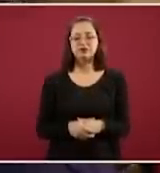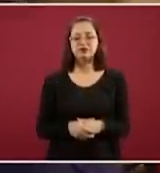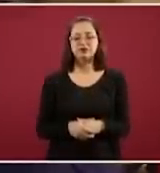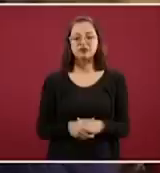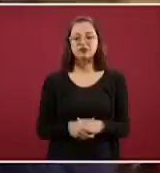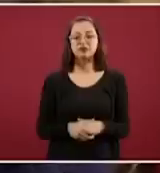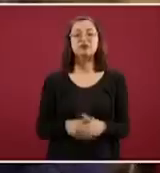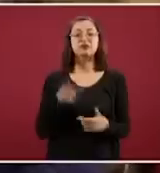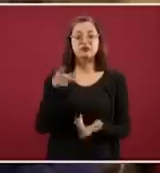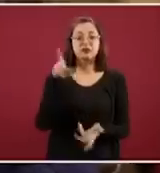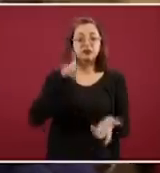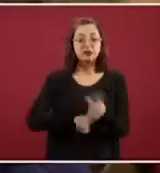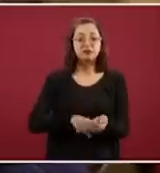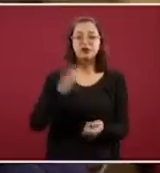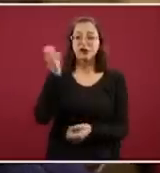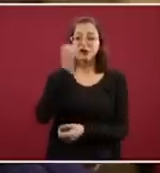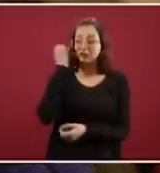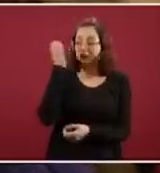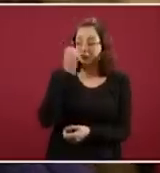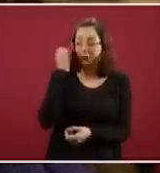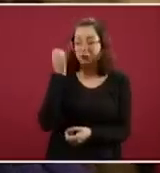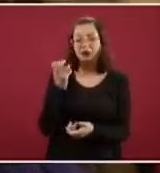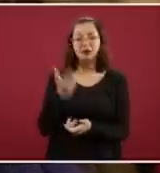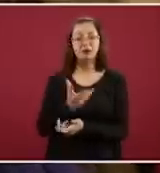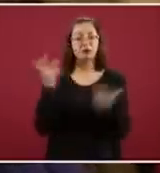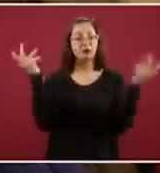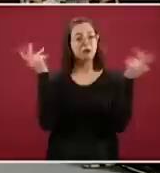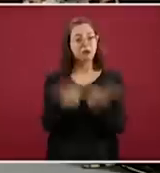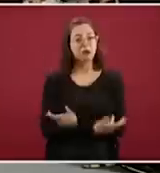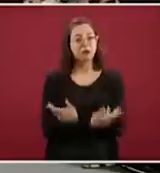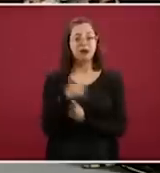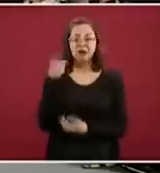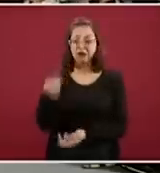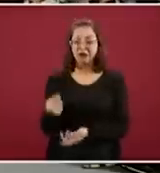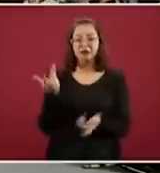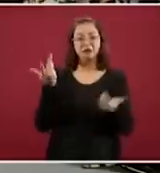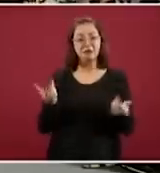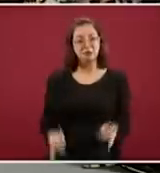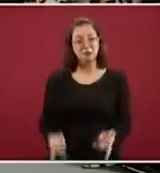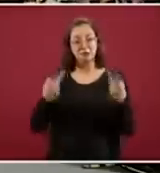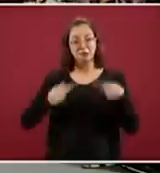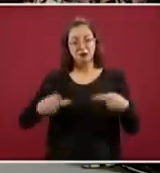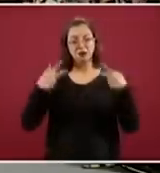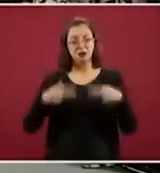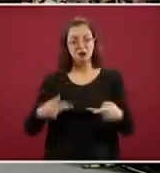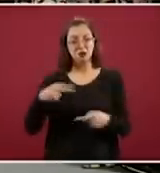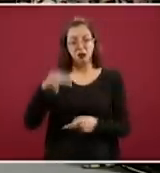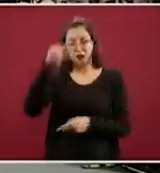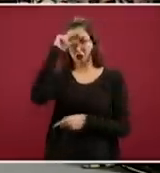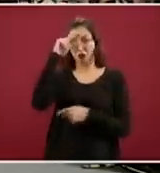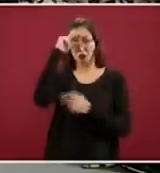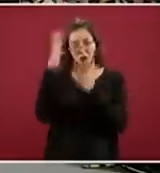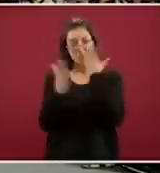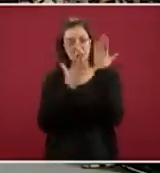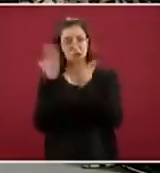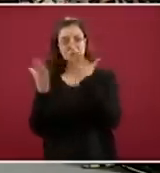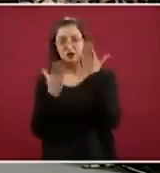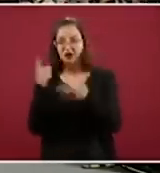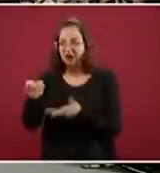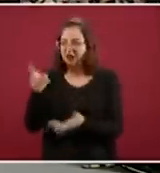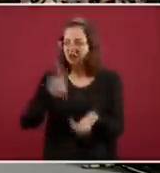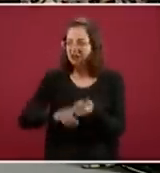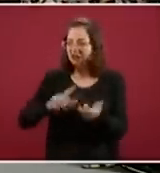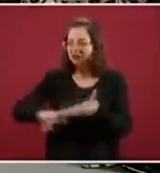de estudios donde se supone que está la gente más civilizada y no